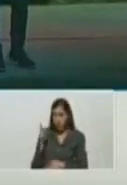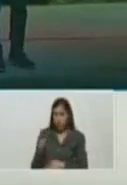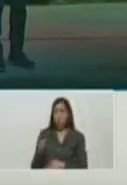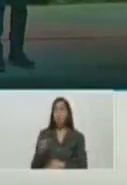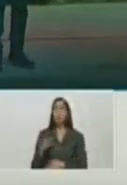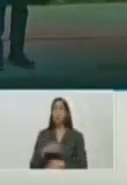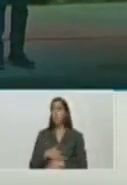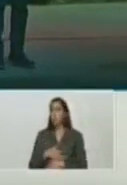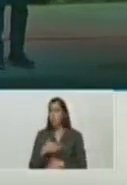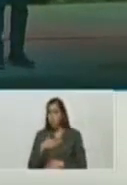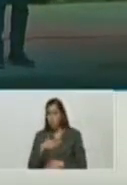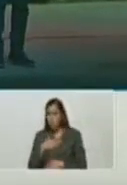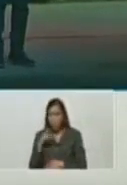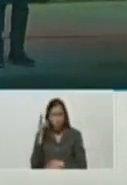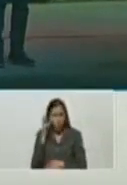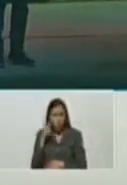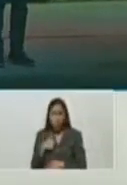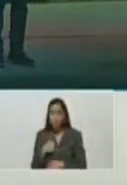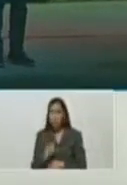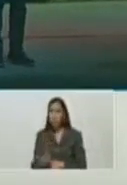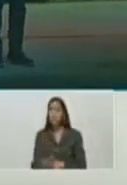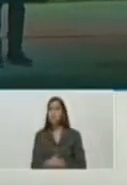¿me escuchas?